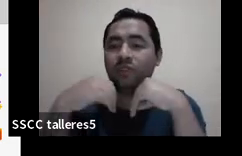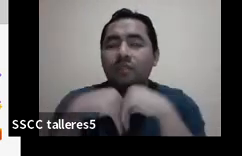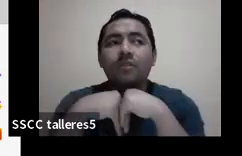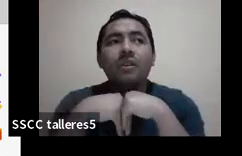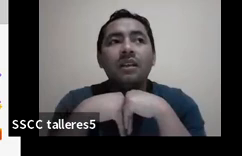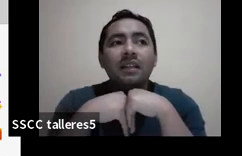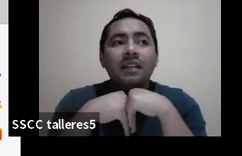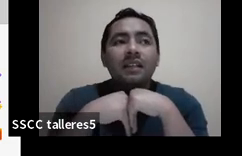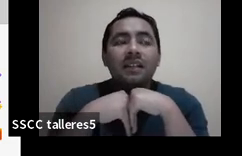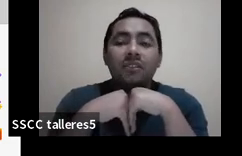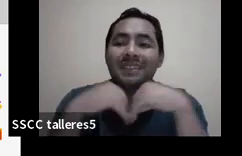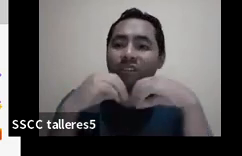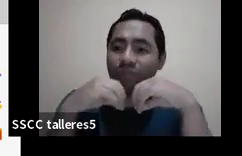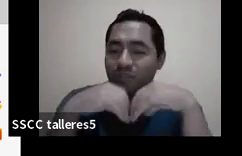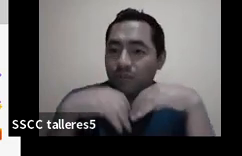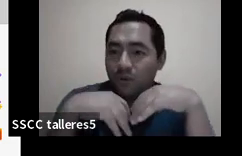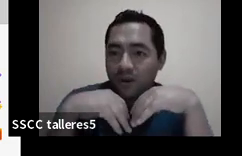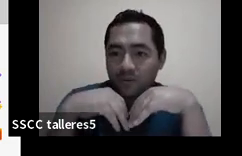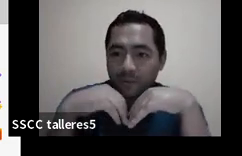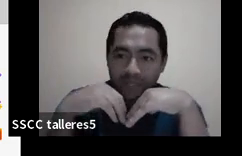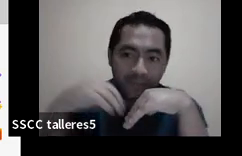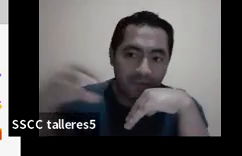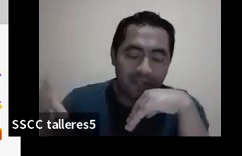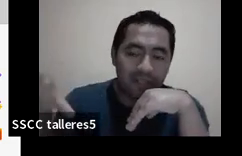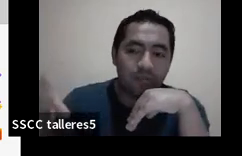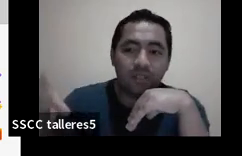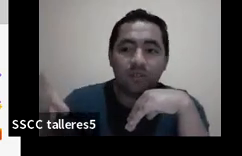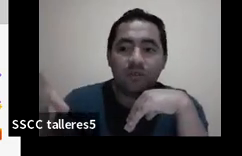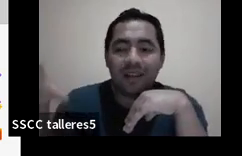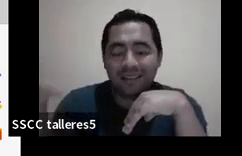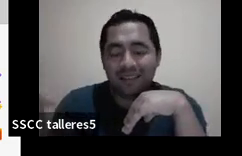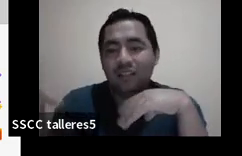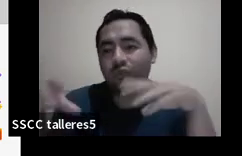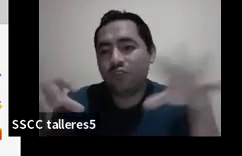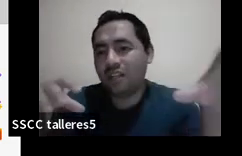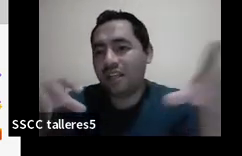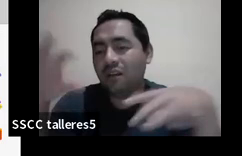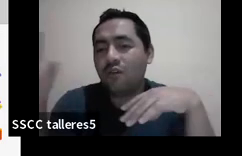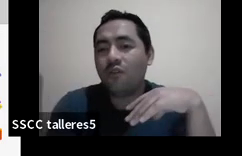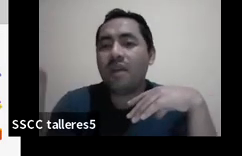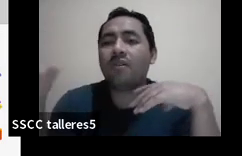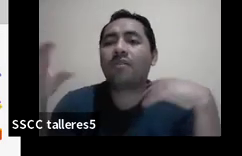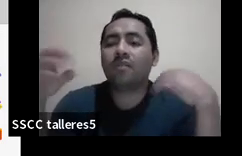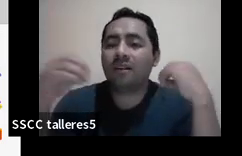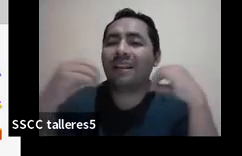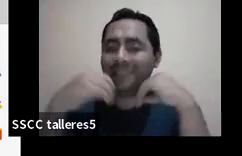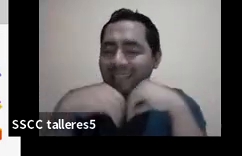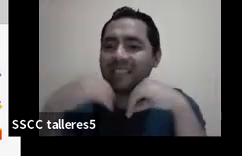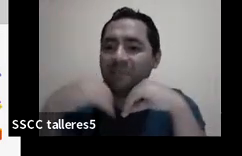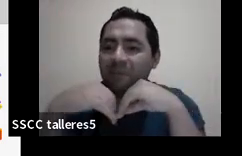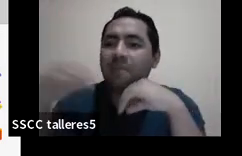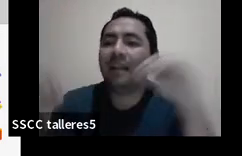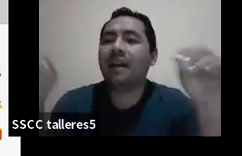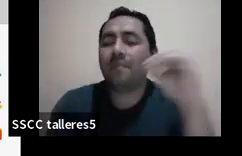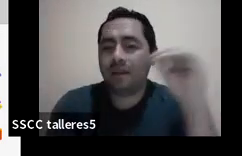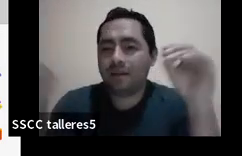¿ya? Sus contextos. Entonces, si el contexto peruano es diferente al contexto argentino, chileno, colombiano, las